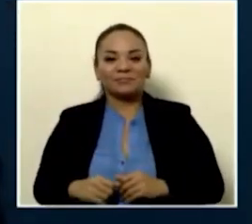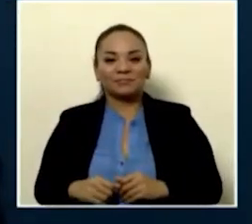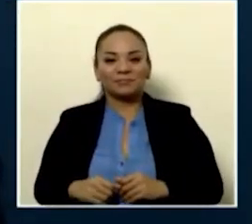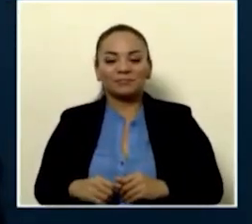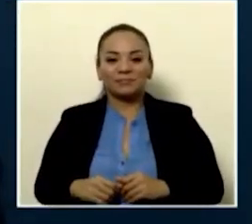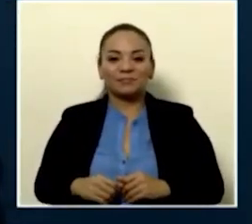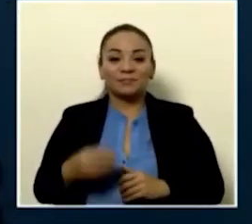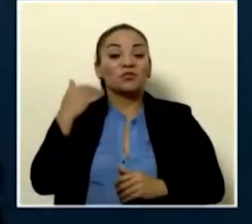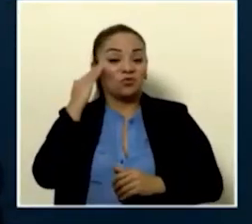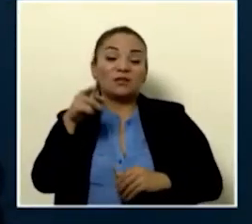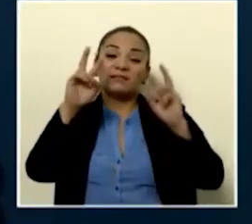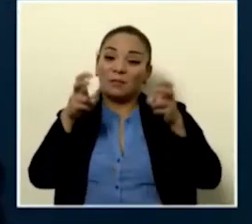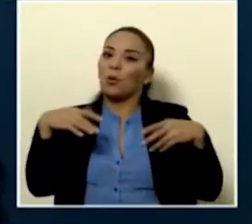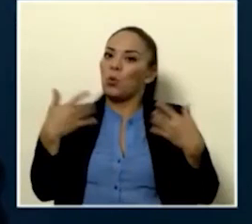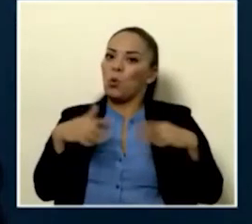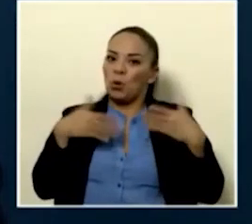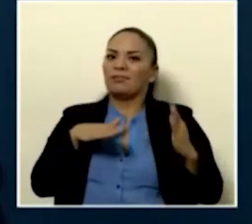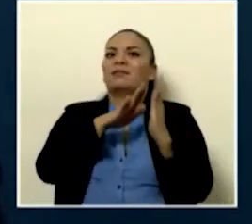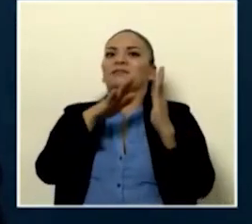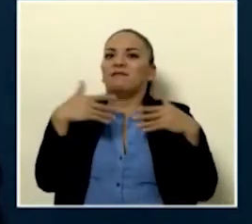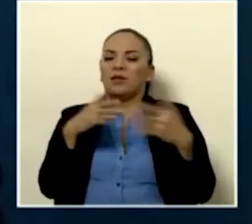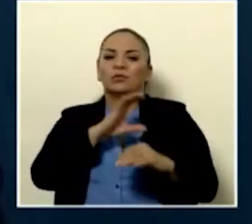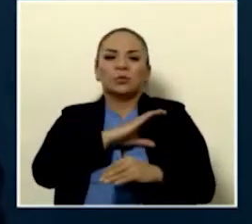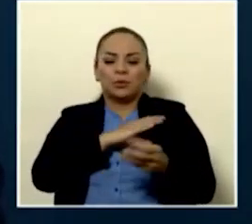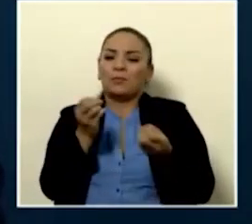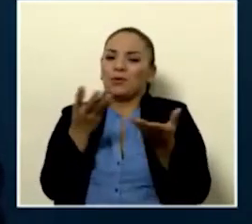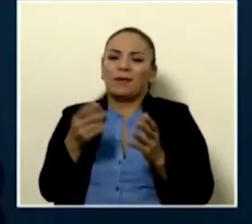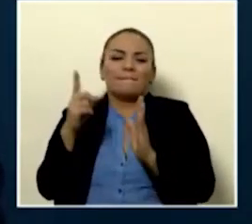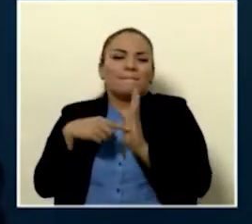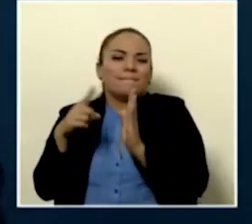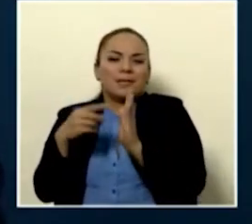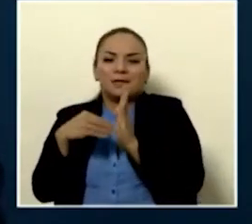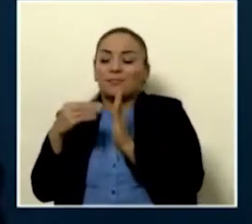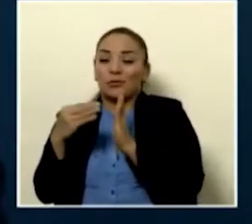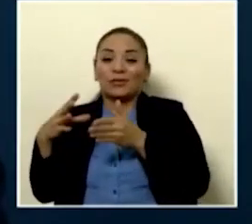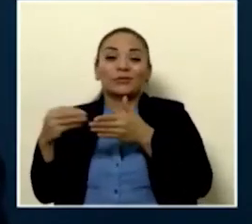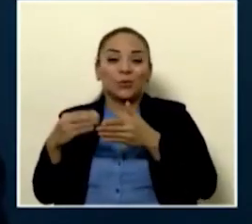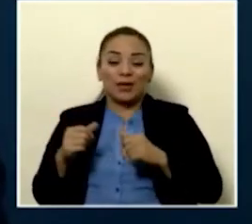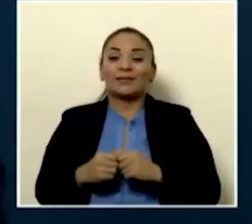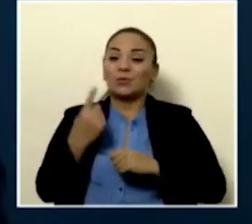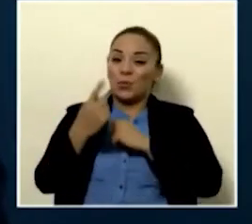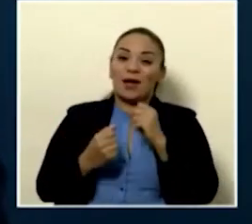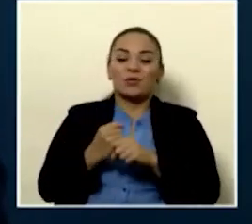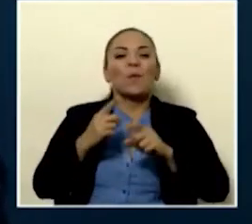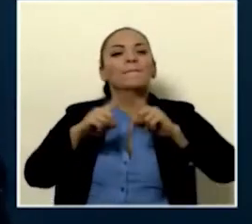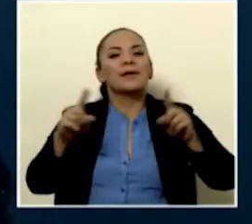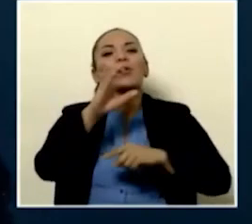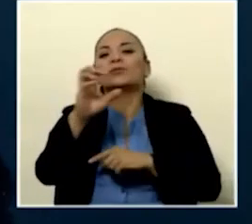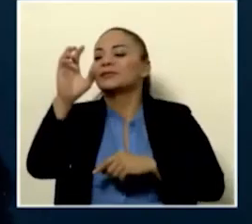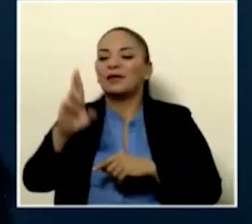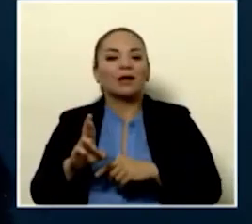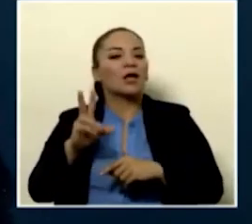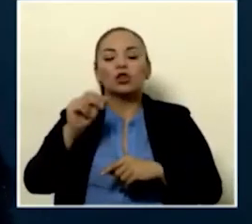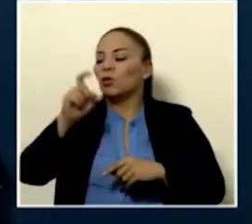Sé que va a ser un desafío de seguridad pública porque son miles de millones de dólares al año los que pasan, pero Costa Rica no